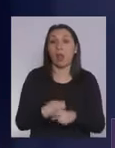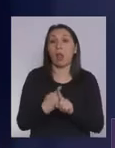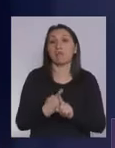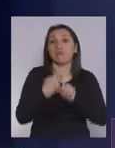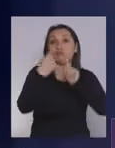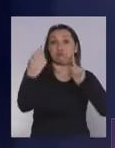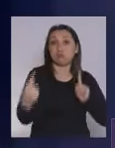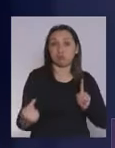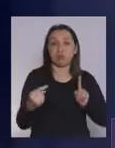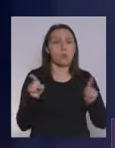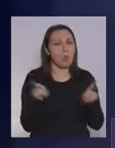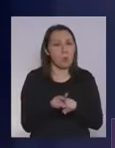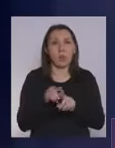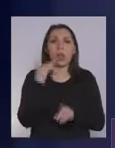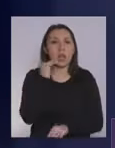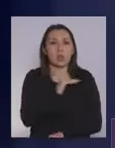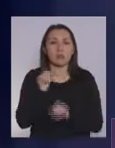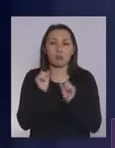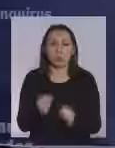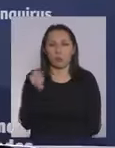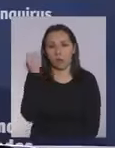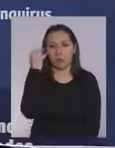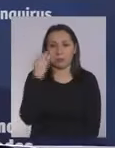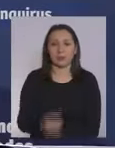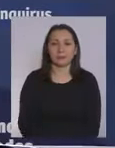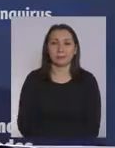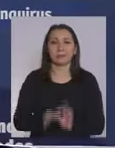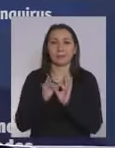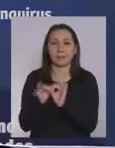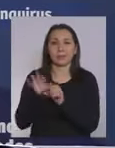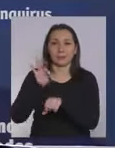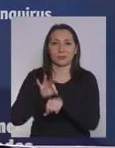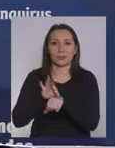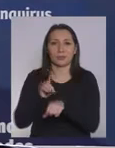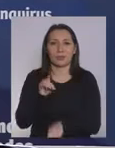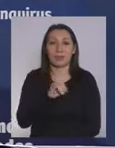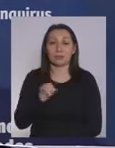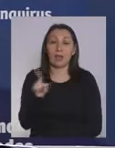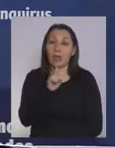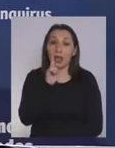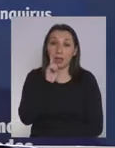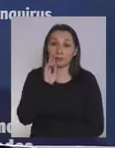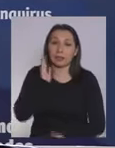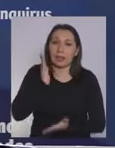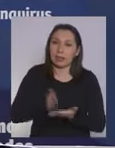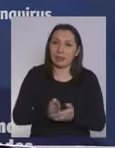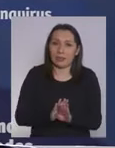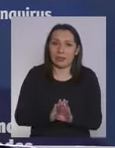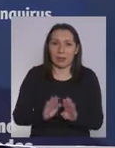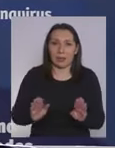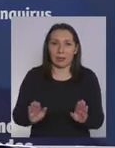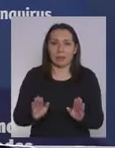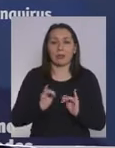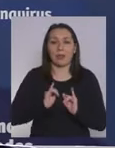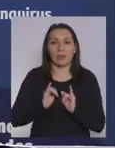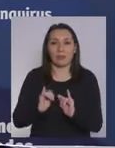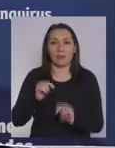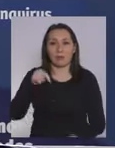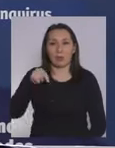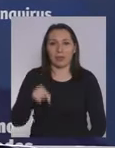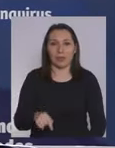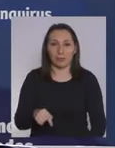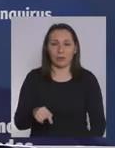los niños pueden aprender muchas gracias doctora daza con esto estamos terminados por terminado el informe de hoy